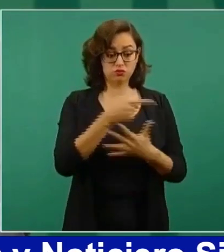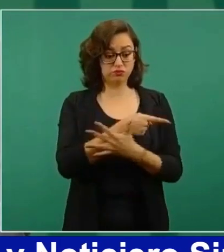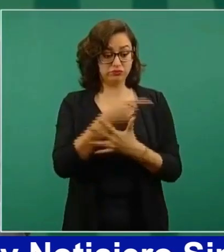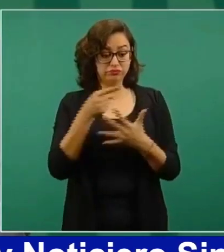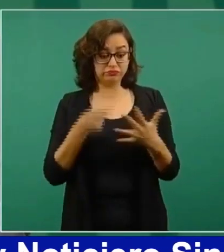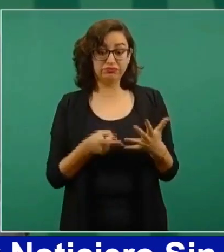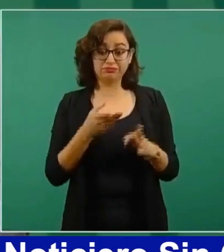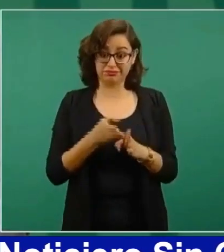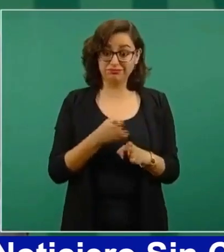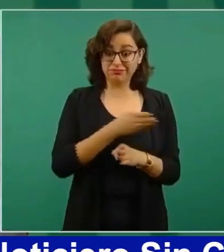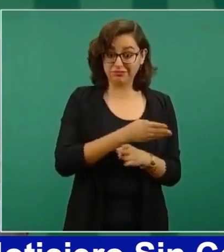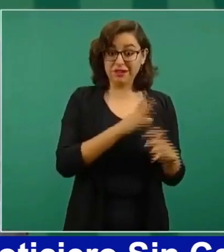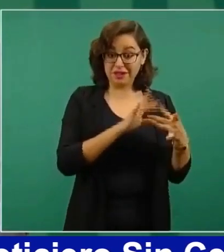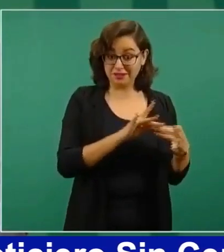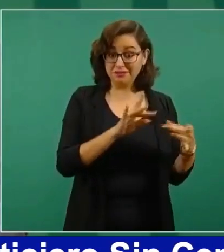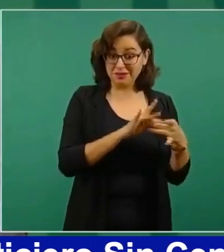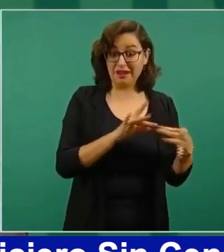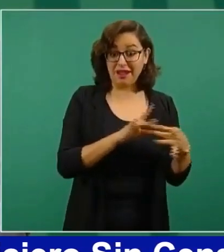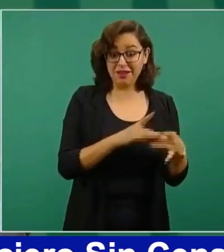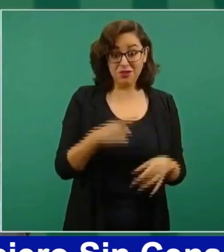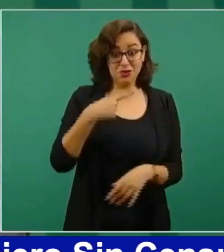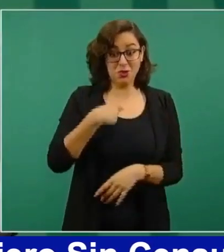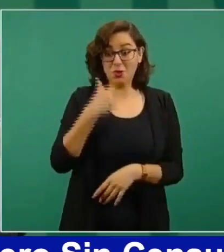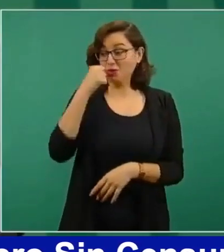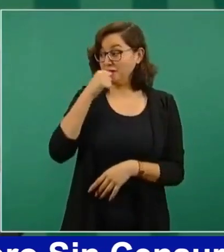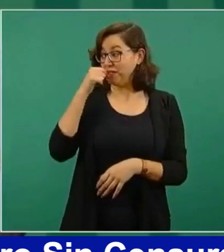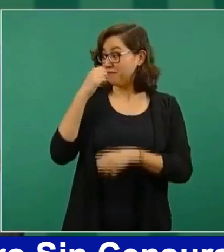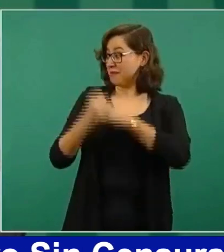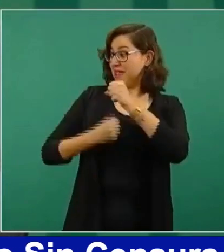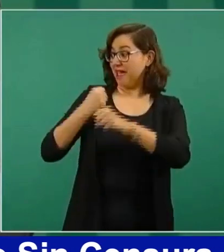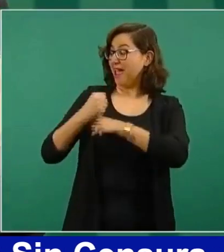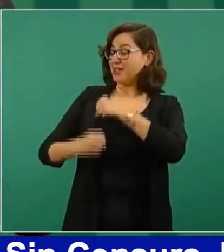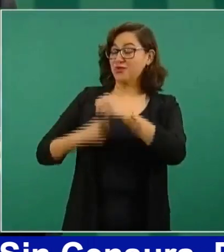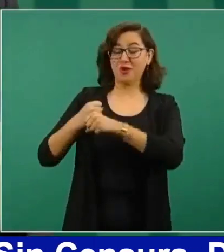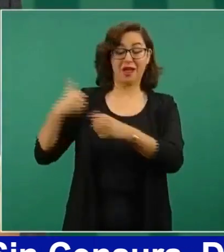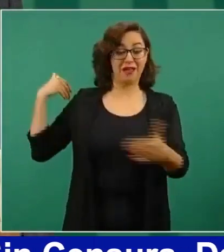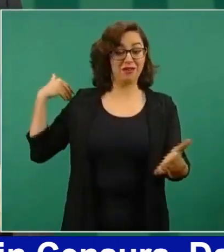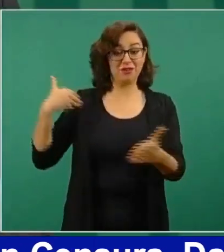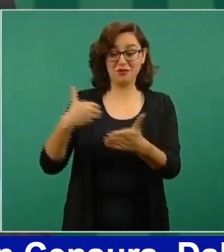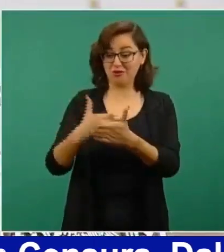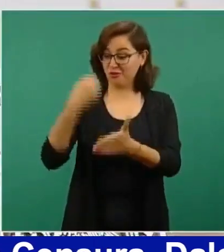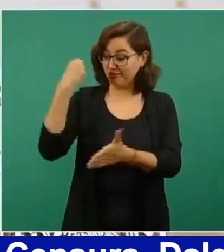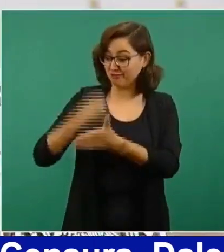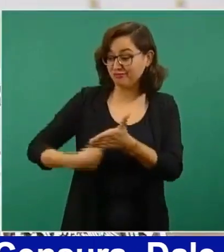Sería incongruente que ahora